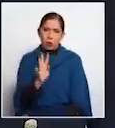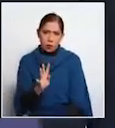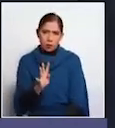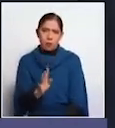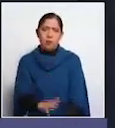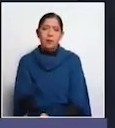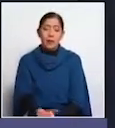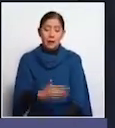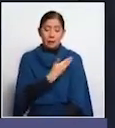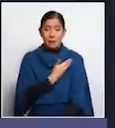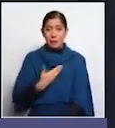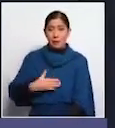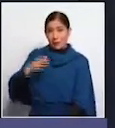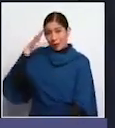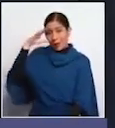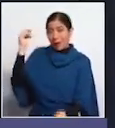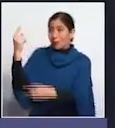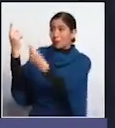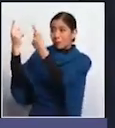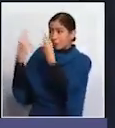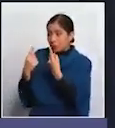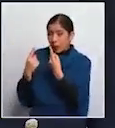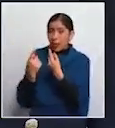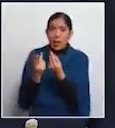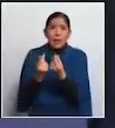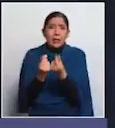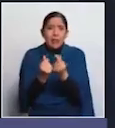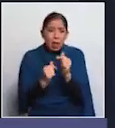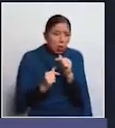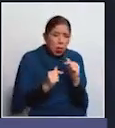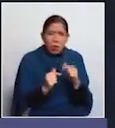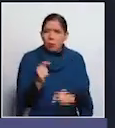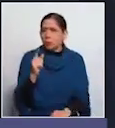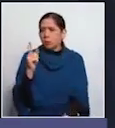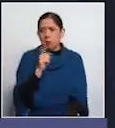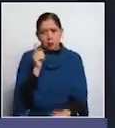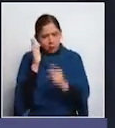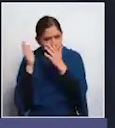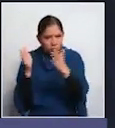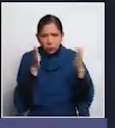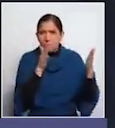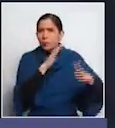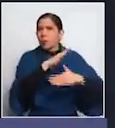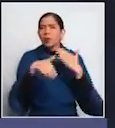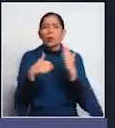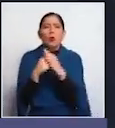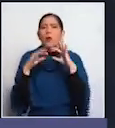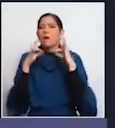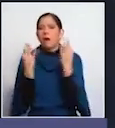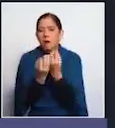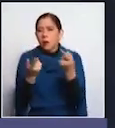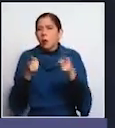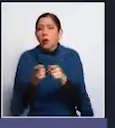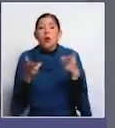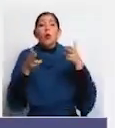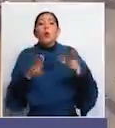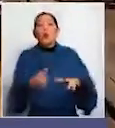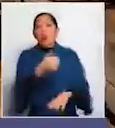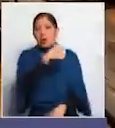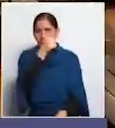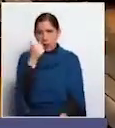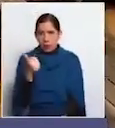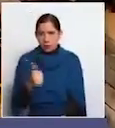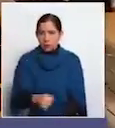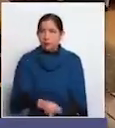Arce de no escatimar ni recursos económicos ni humanos para atender a todas las familias que sufran este tipo de desastres.